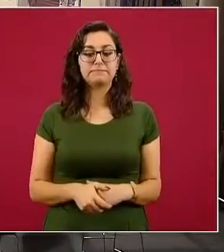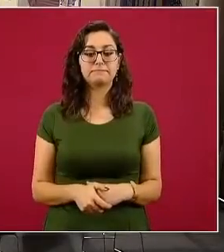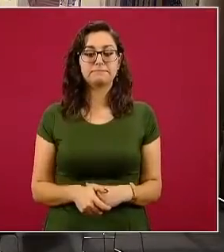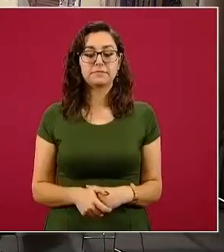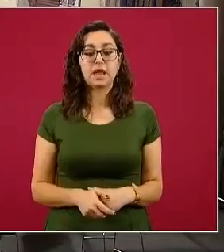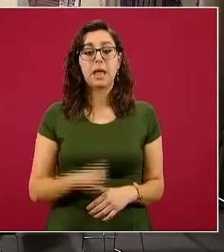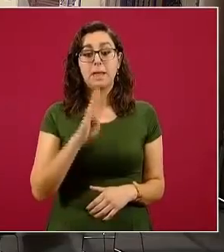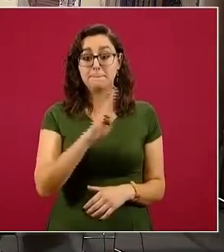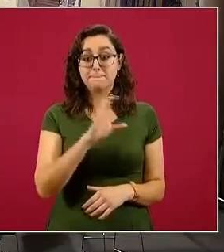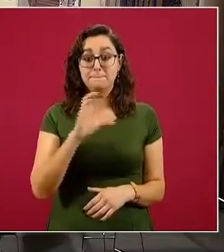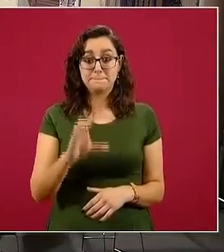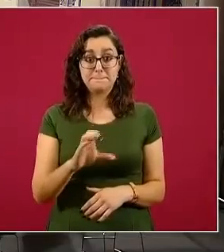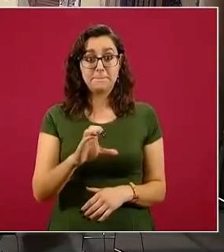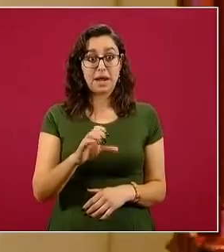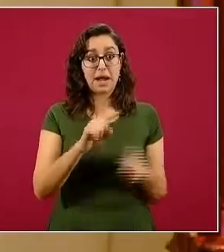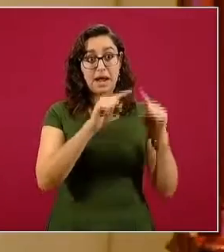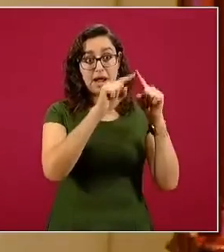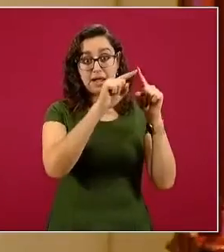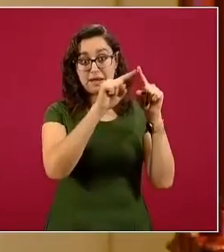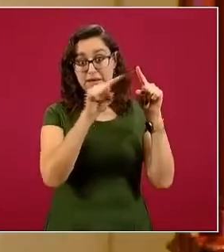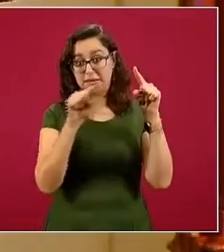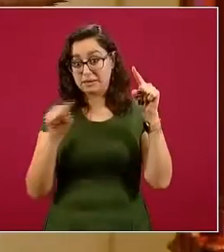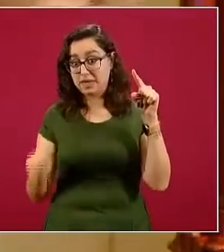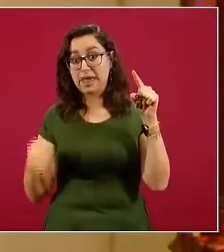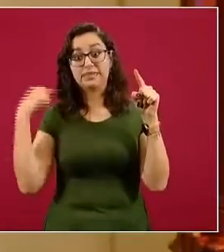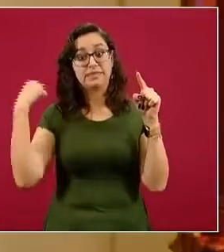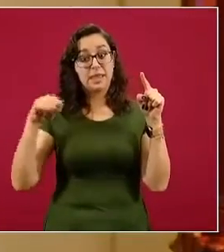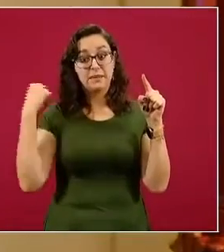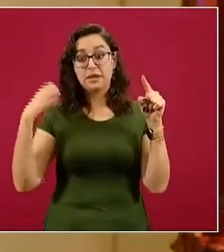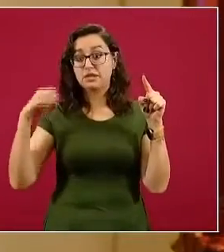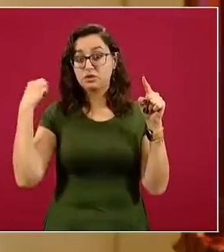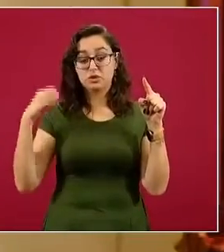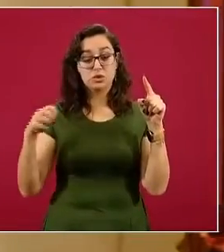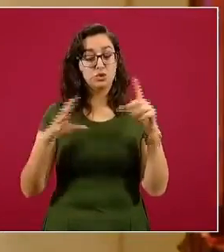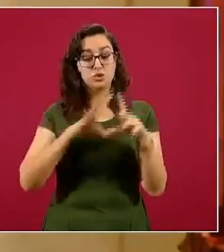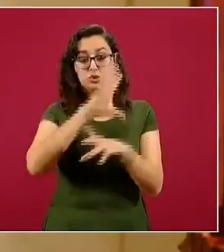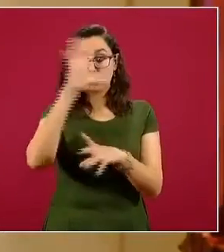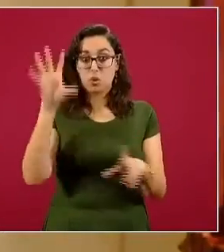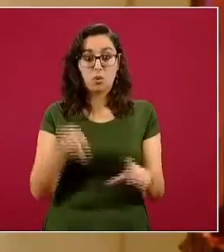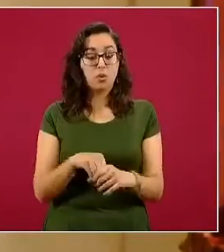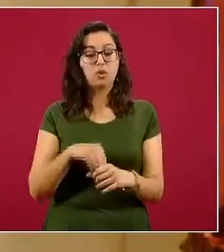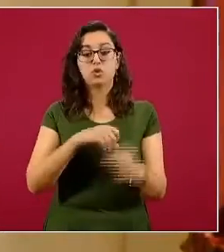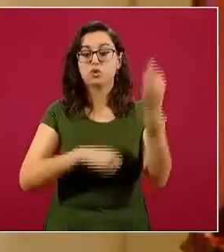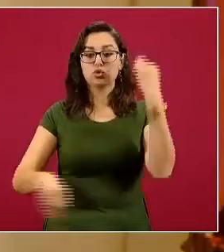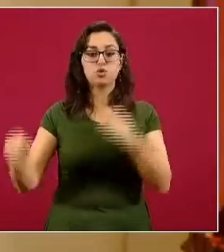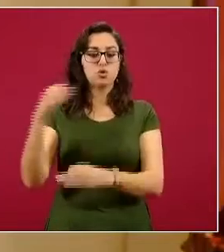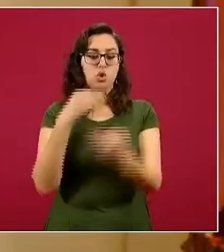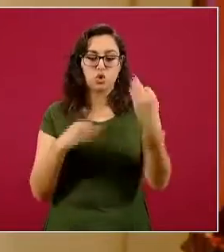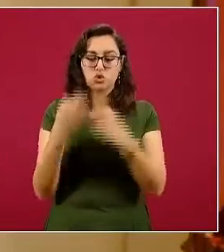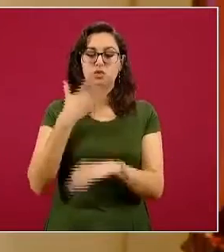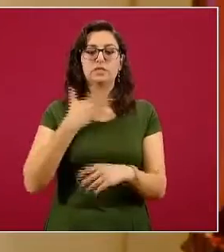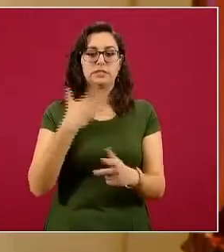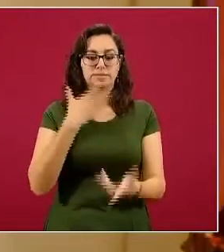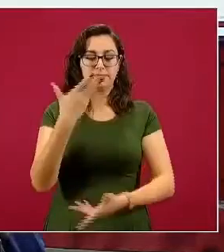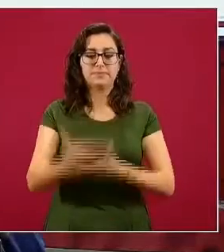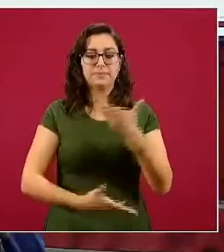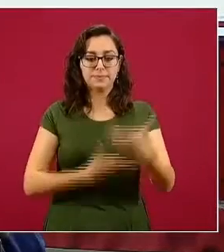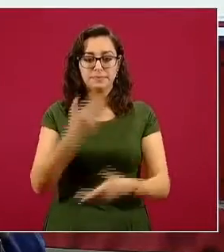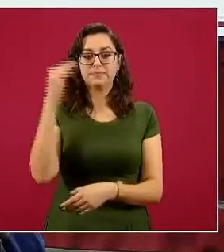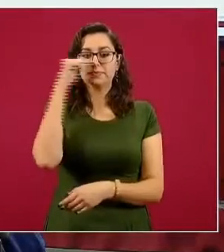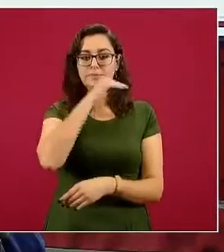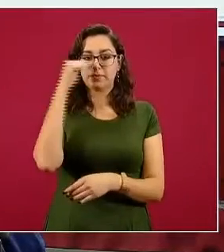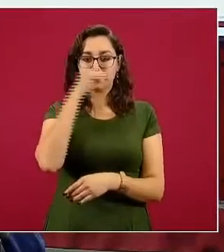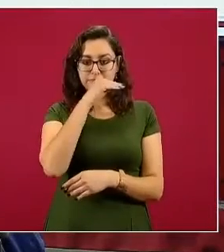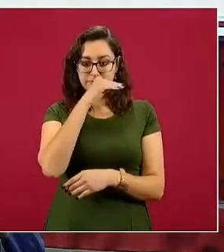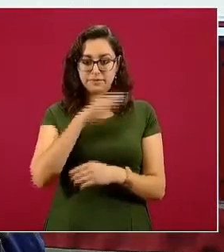Desde Baja California hasta el sur, Tabasco, Oaxaca, Durango, todos ellos tienen este servicio y es gratuito.